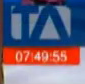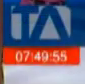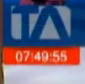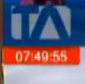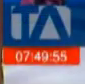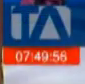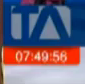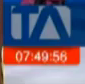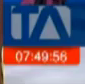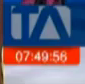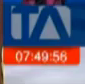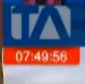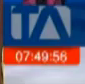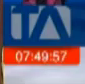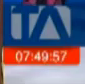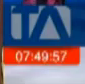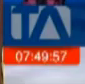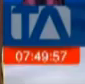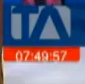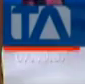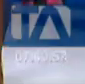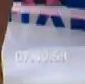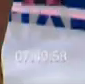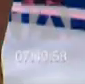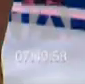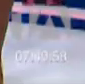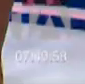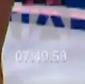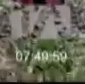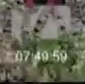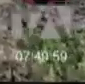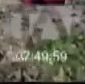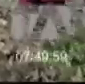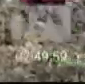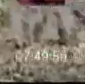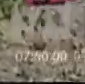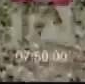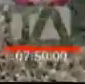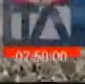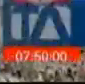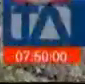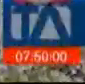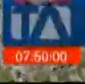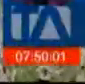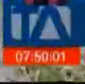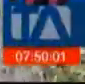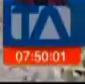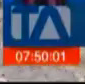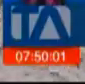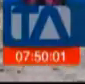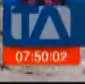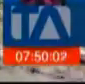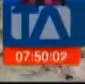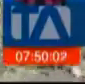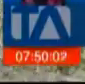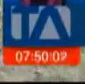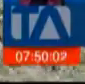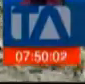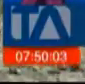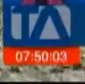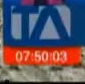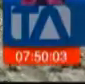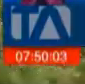encontraron alrededor de 250 paquetes de alcaloide. La avioneta fue localizada en horas de la mañana en una